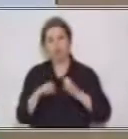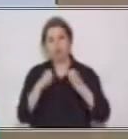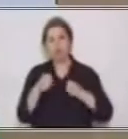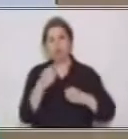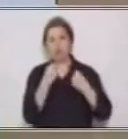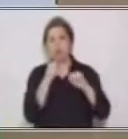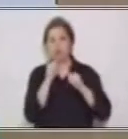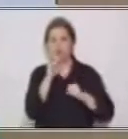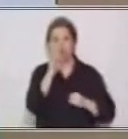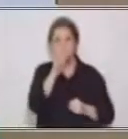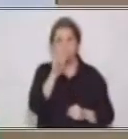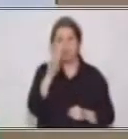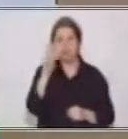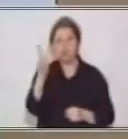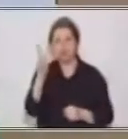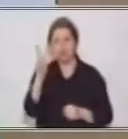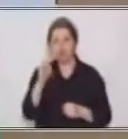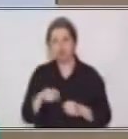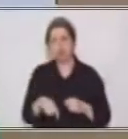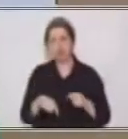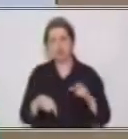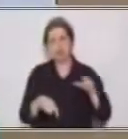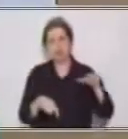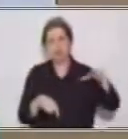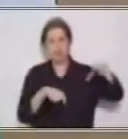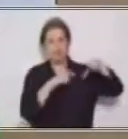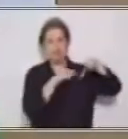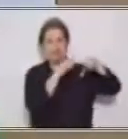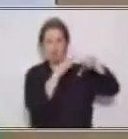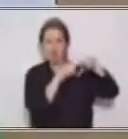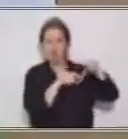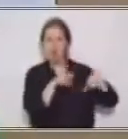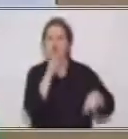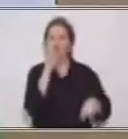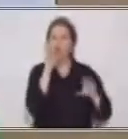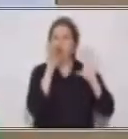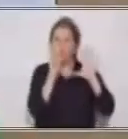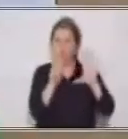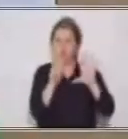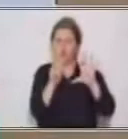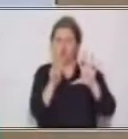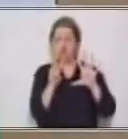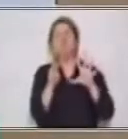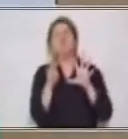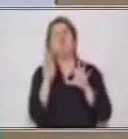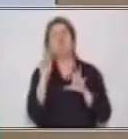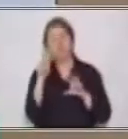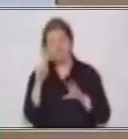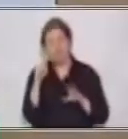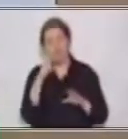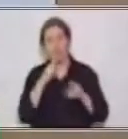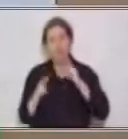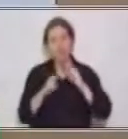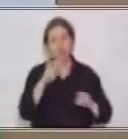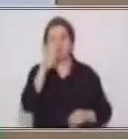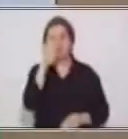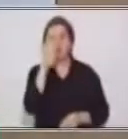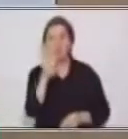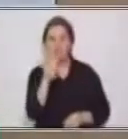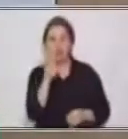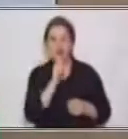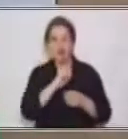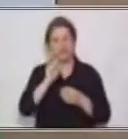32 dividido 8, ¿eso es? Muy bien, eso es 4. Entonces voy a escribir